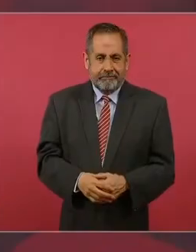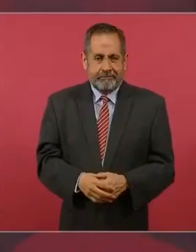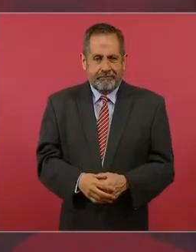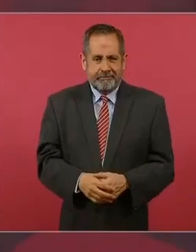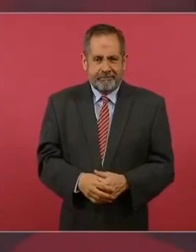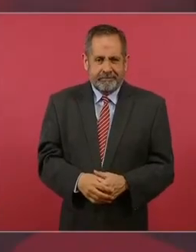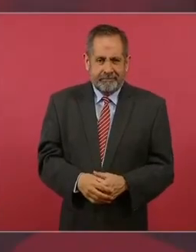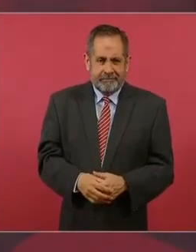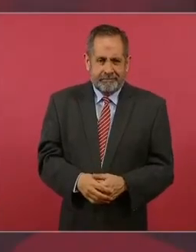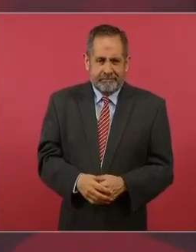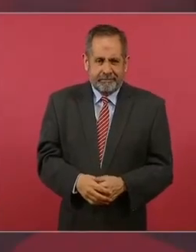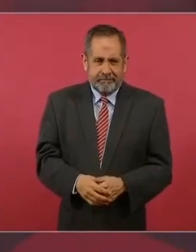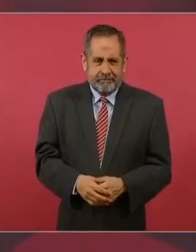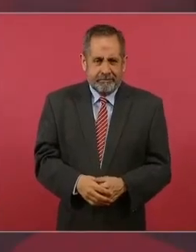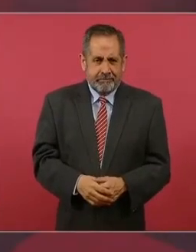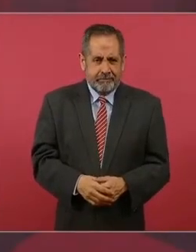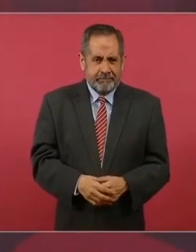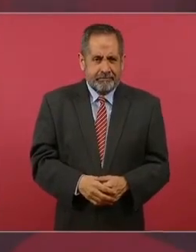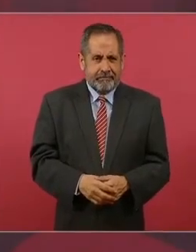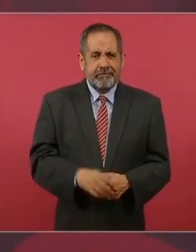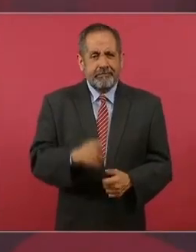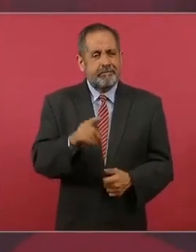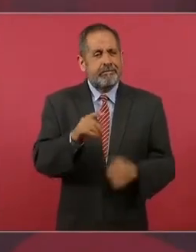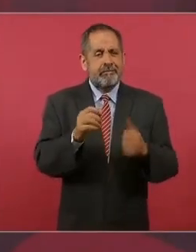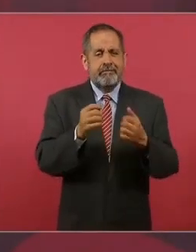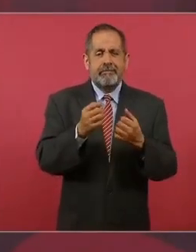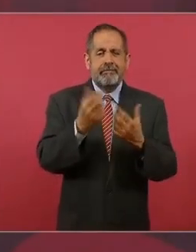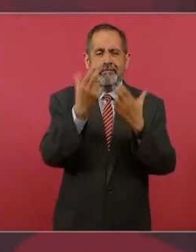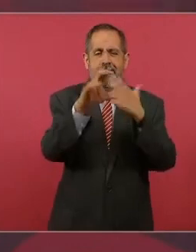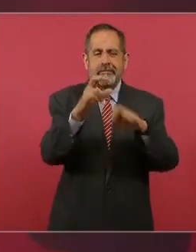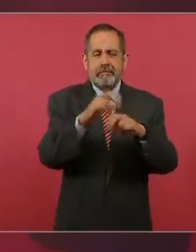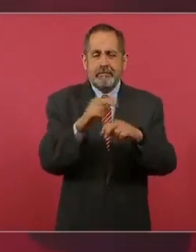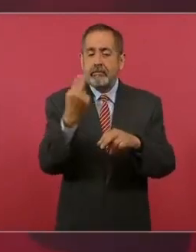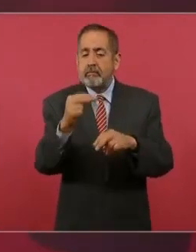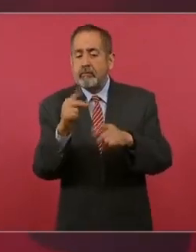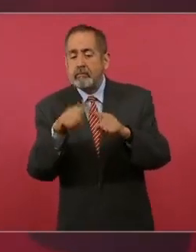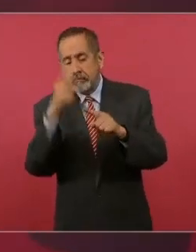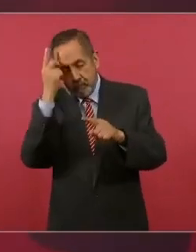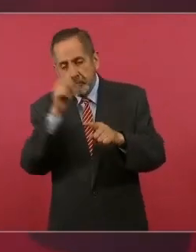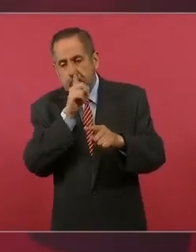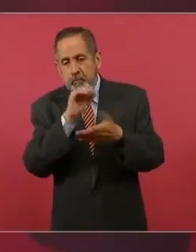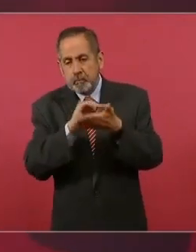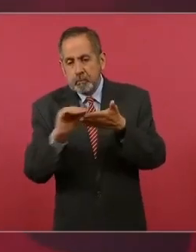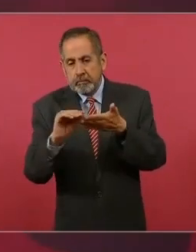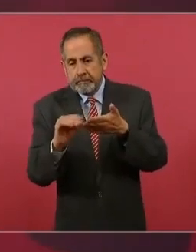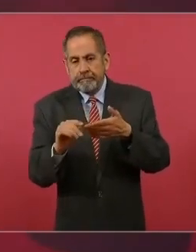Acciones de esas anónimas. Lo que